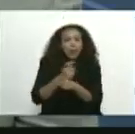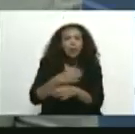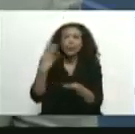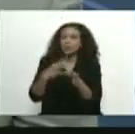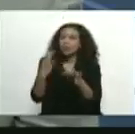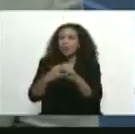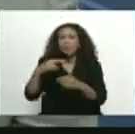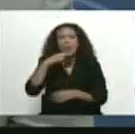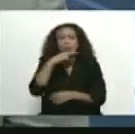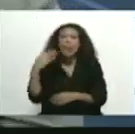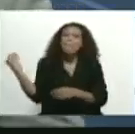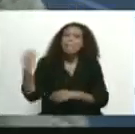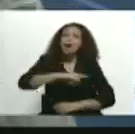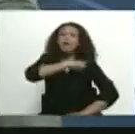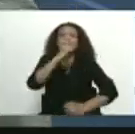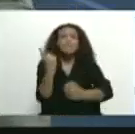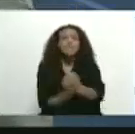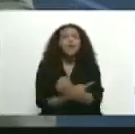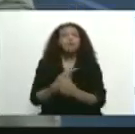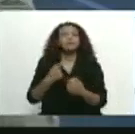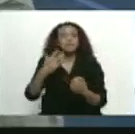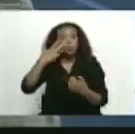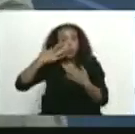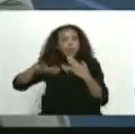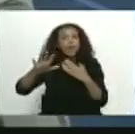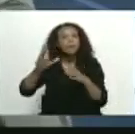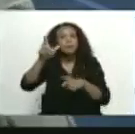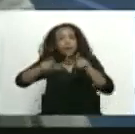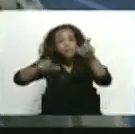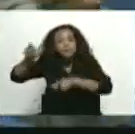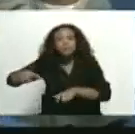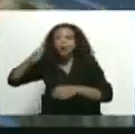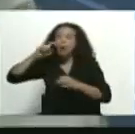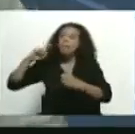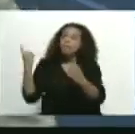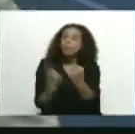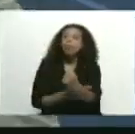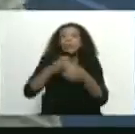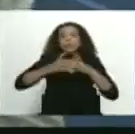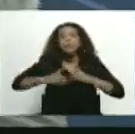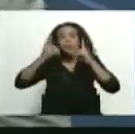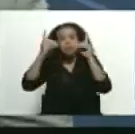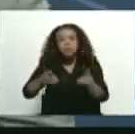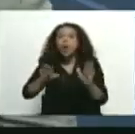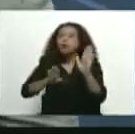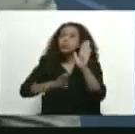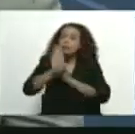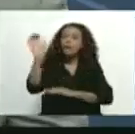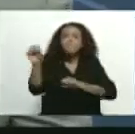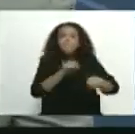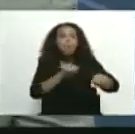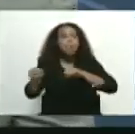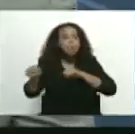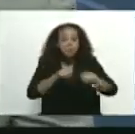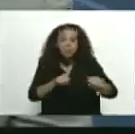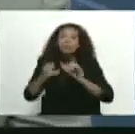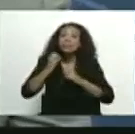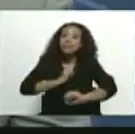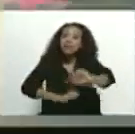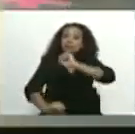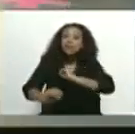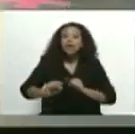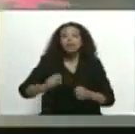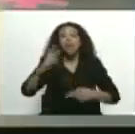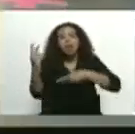septiembre, octubre, le va a dar más fuerza, porque lo que yo veo es un pueblo empoderado y en la calle, decidido a seguir movilizado y defendiendo la